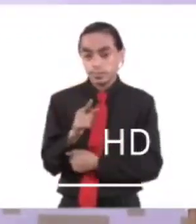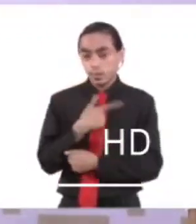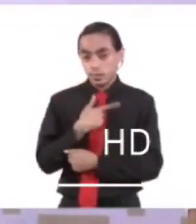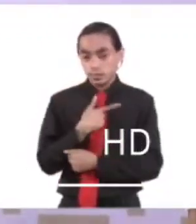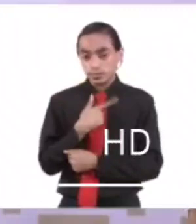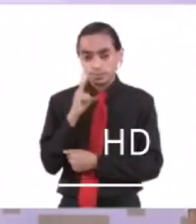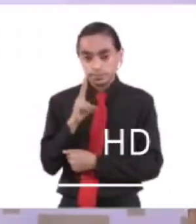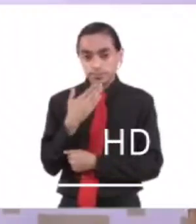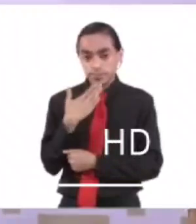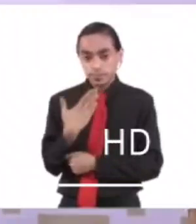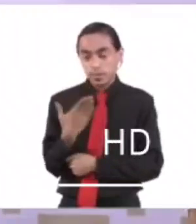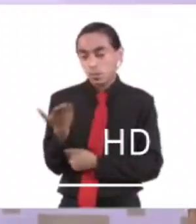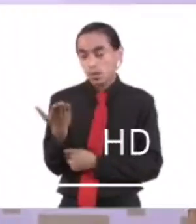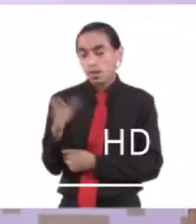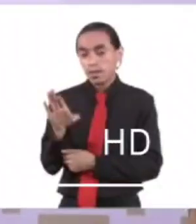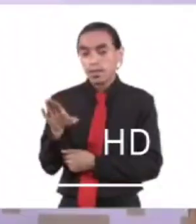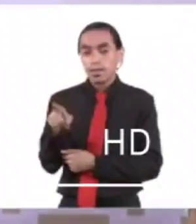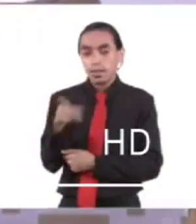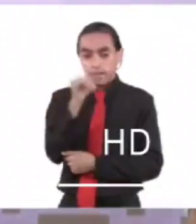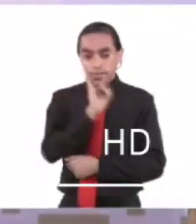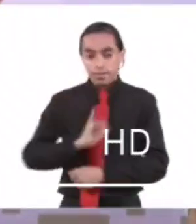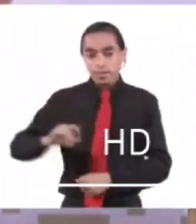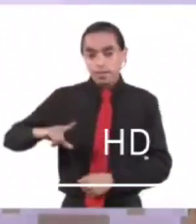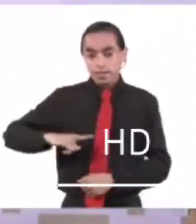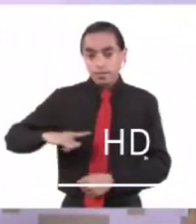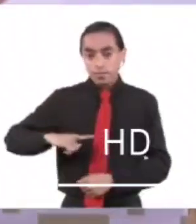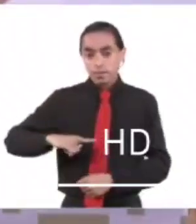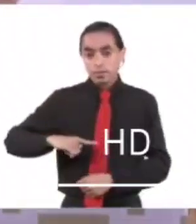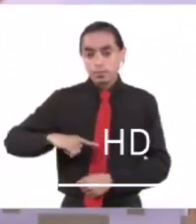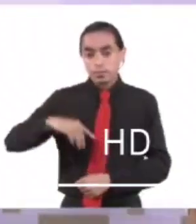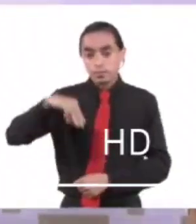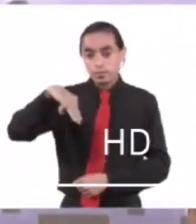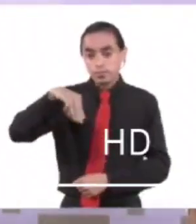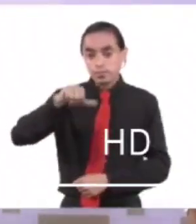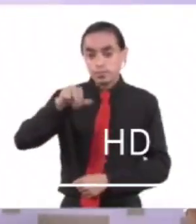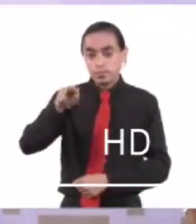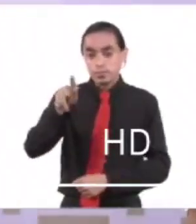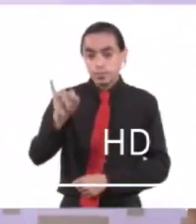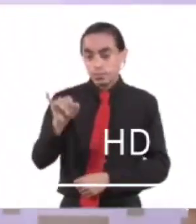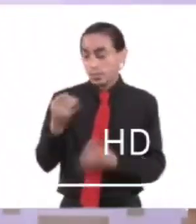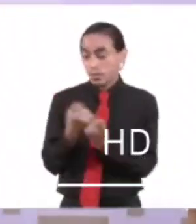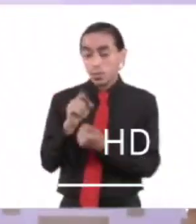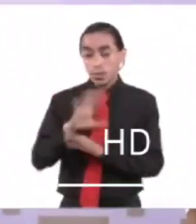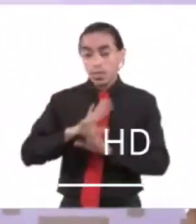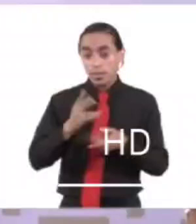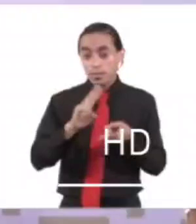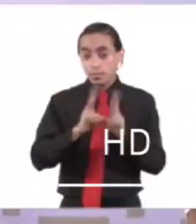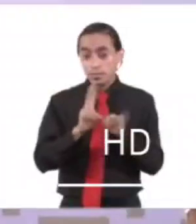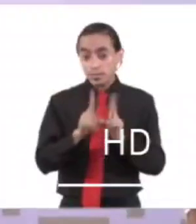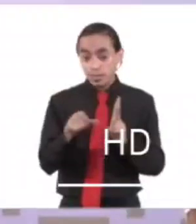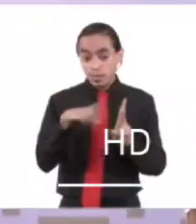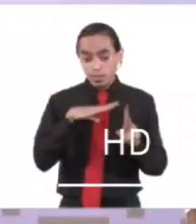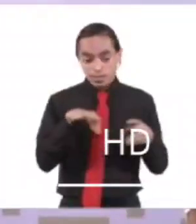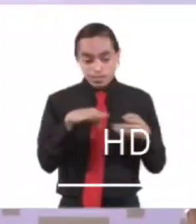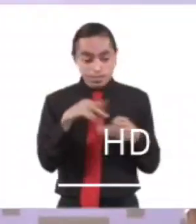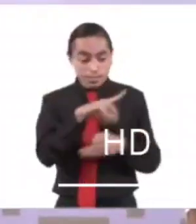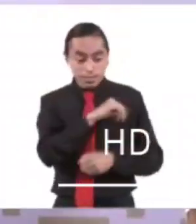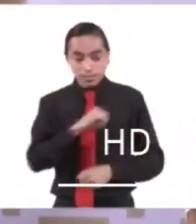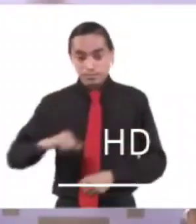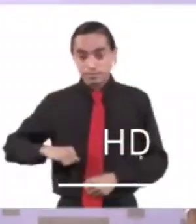jefe de gobierno Martí Batres, que además, pues, eres vecino de la